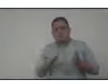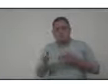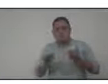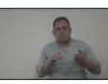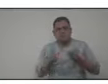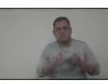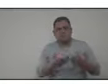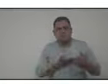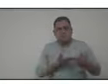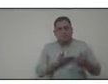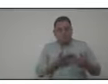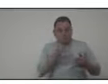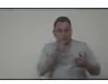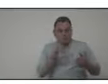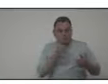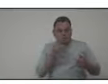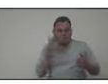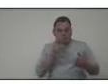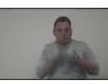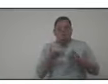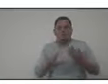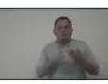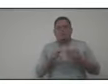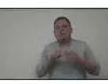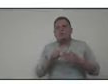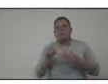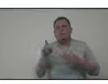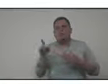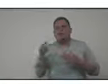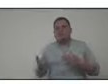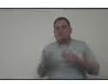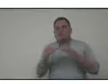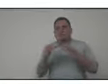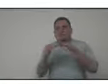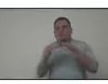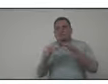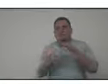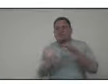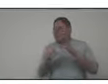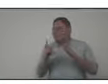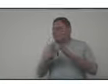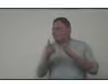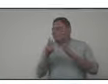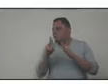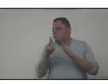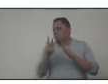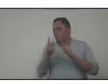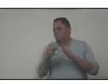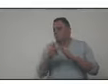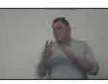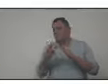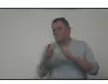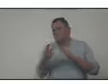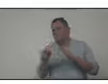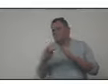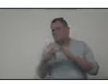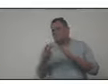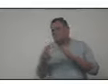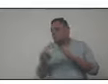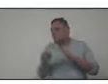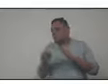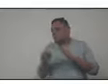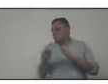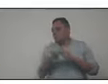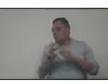de mortalidad materna. Capresoca siempre lo ha cumplido. Las muertes que tuvimos en el 2020 han sido diagnósticos